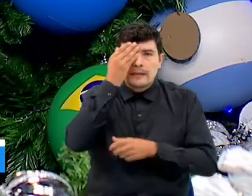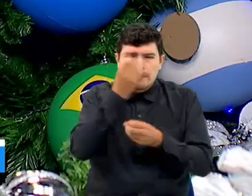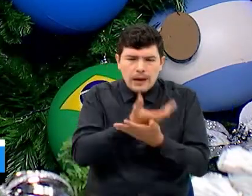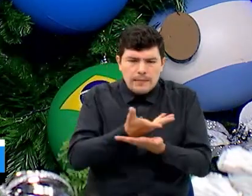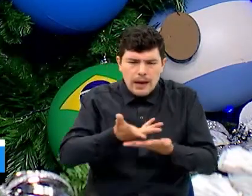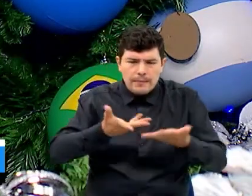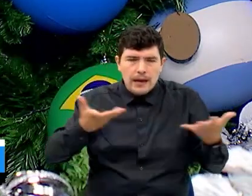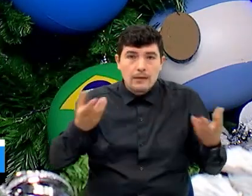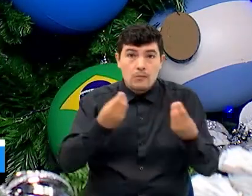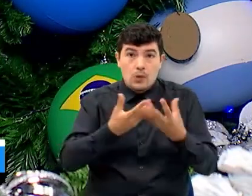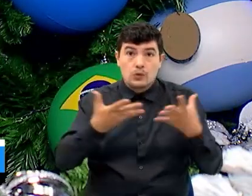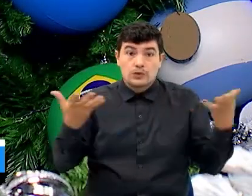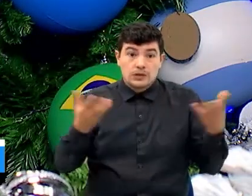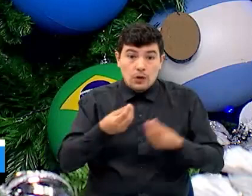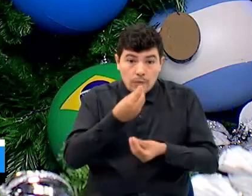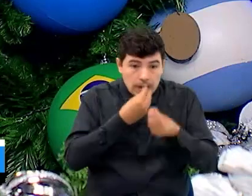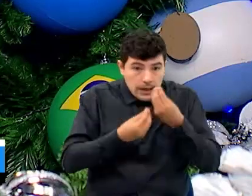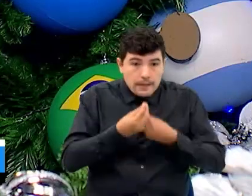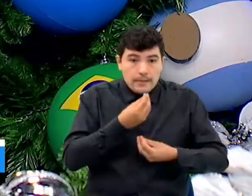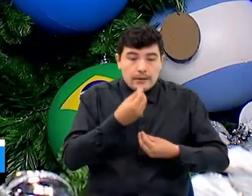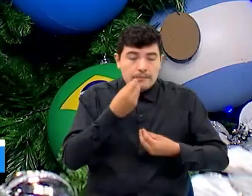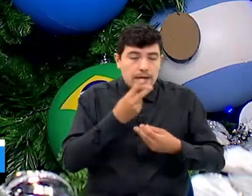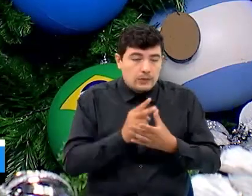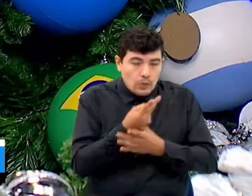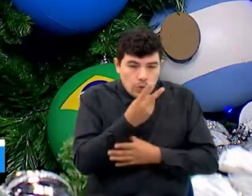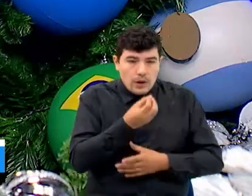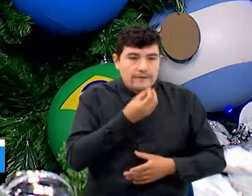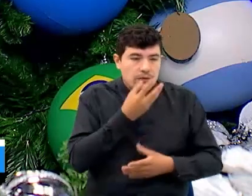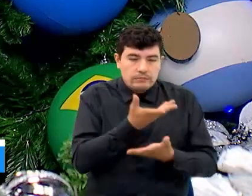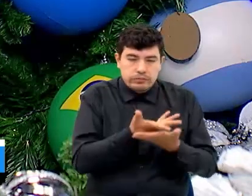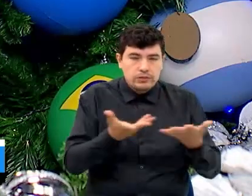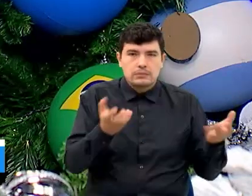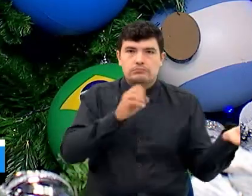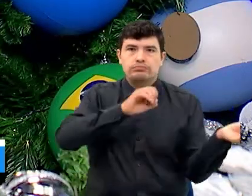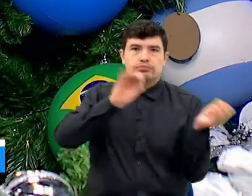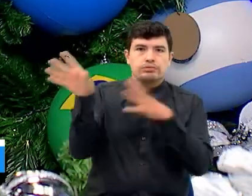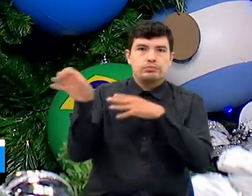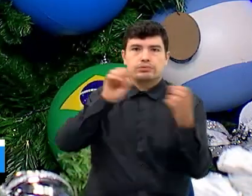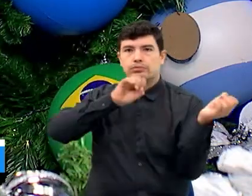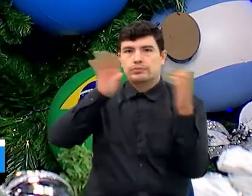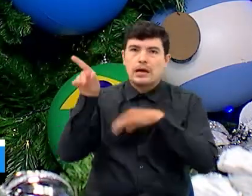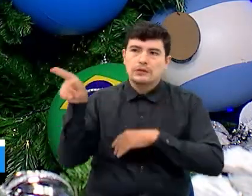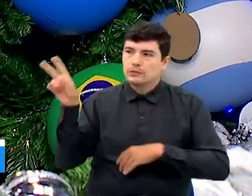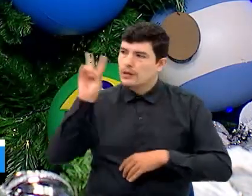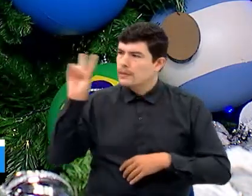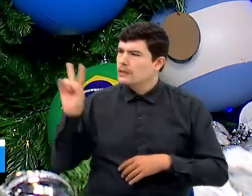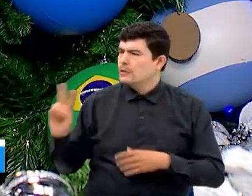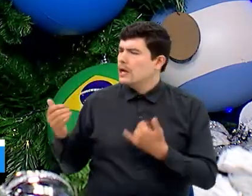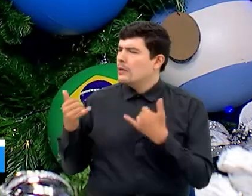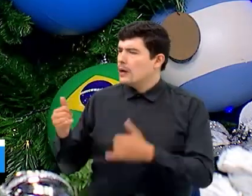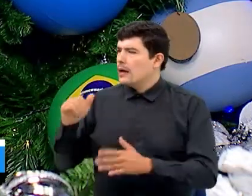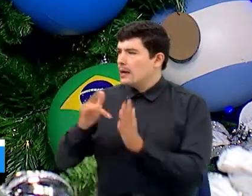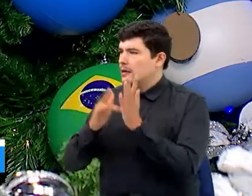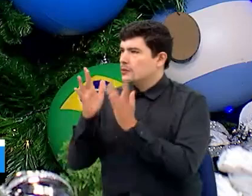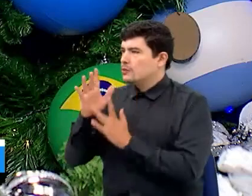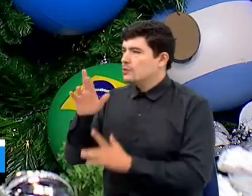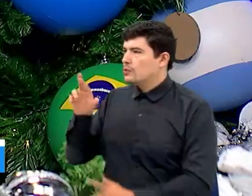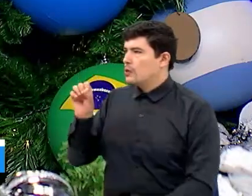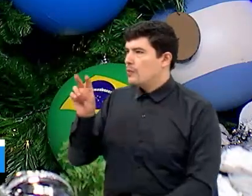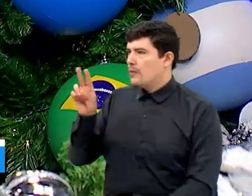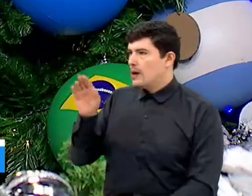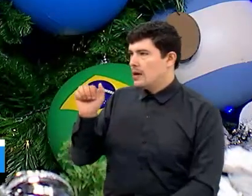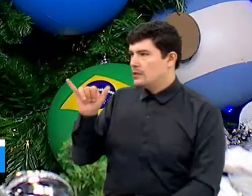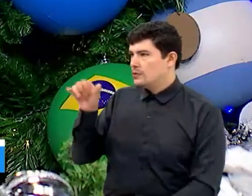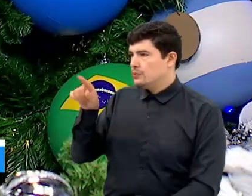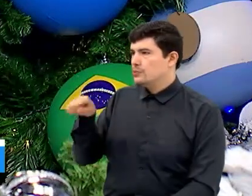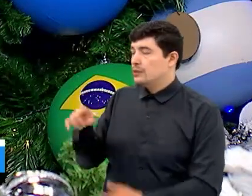al departamento de Santander. Así lo dio a conocer la Cámara de Comercio de Bucaramanga. Jesús Reballo, usted tiene, conoce más información al respecto.